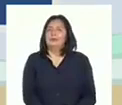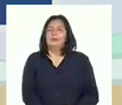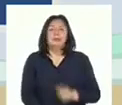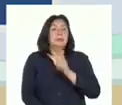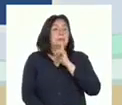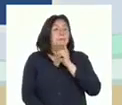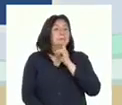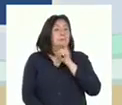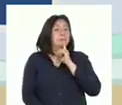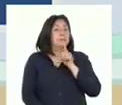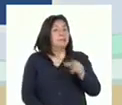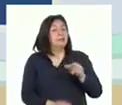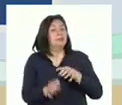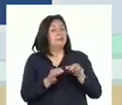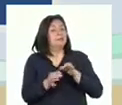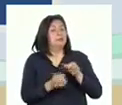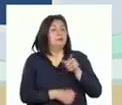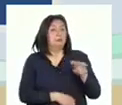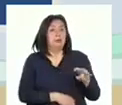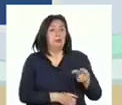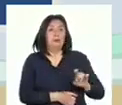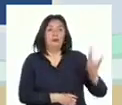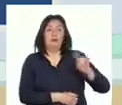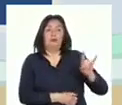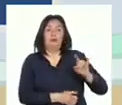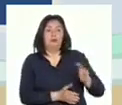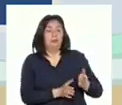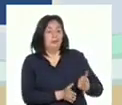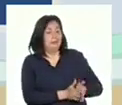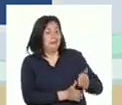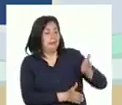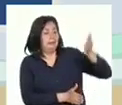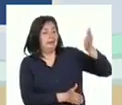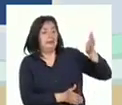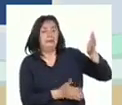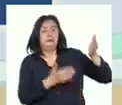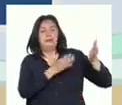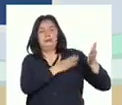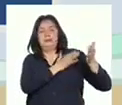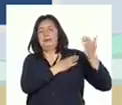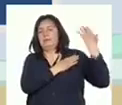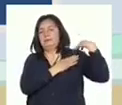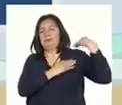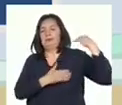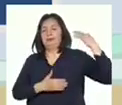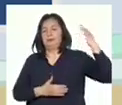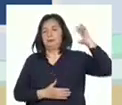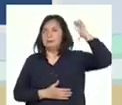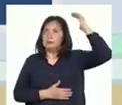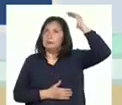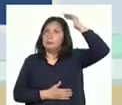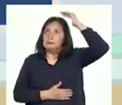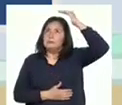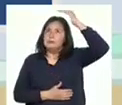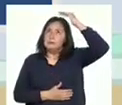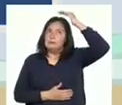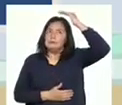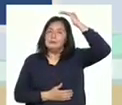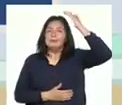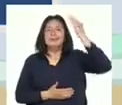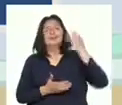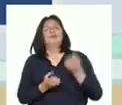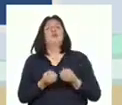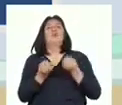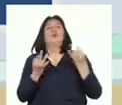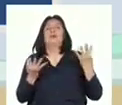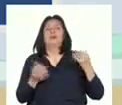El papá de Daniel explica que para usarlo tiene que apoyarse de espaldas a la pared y luego él lo ayudará a